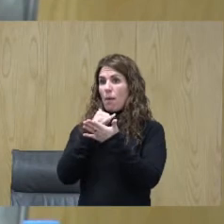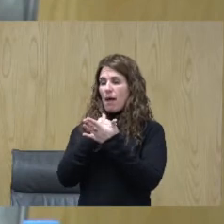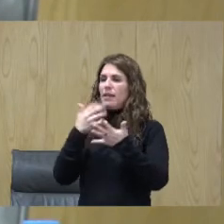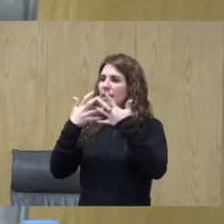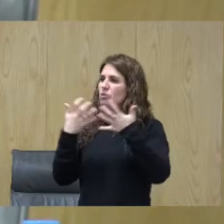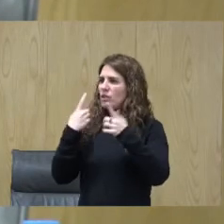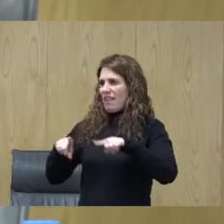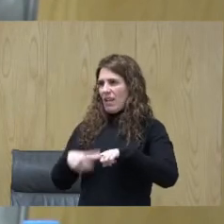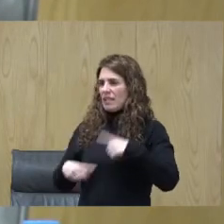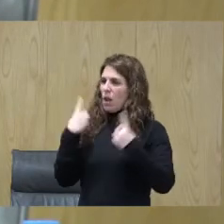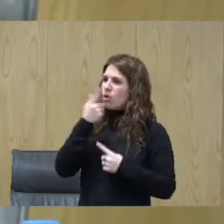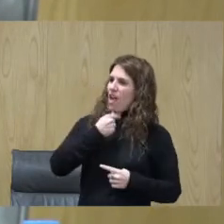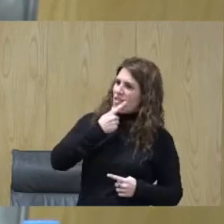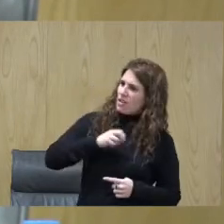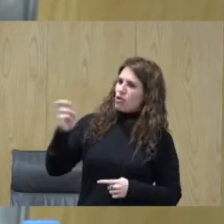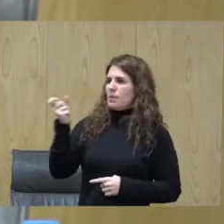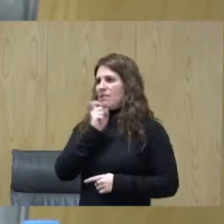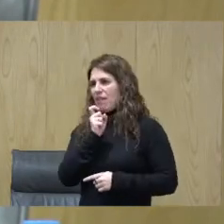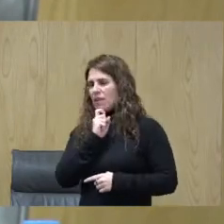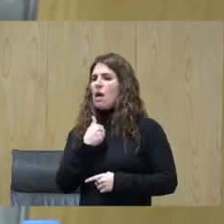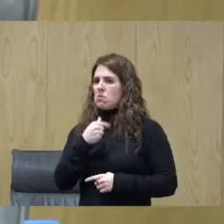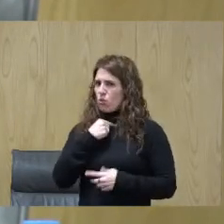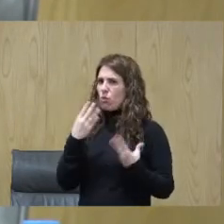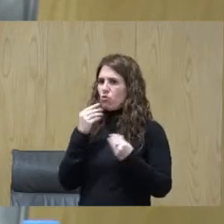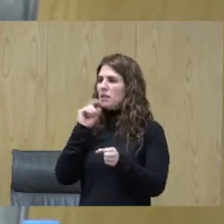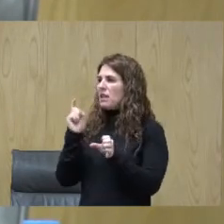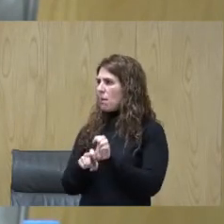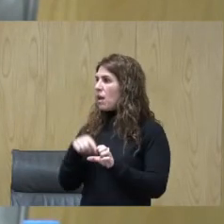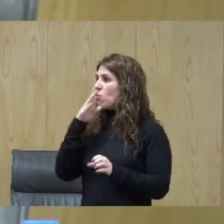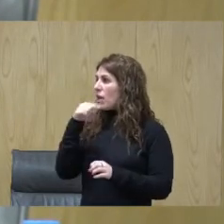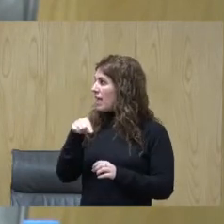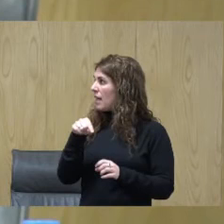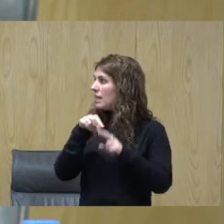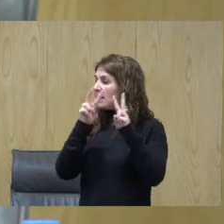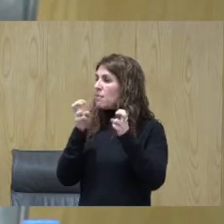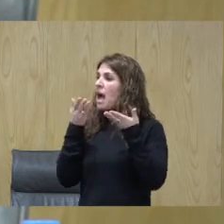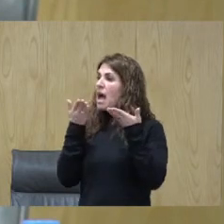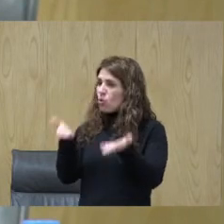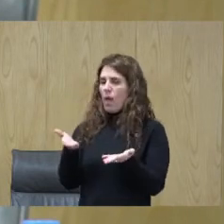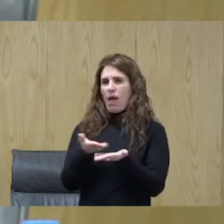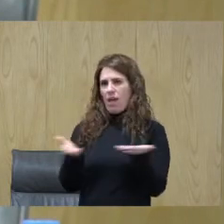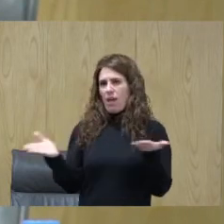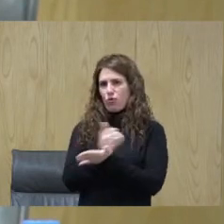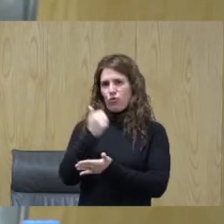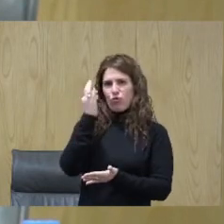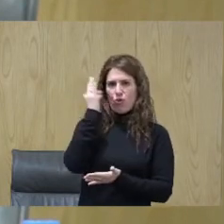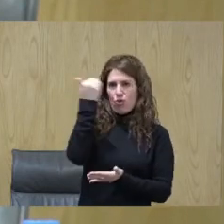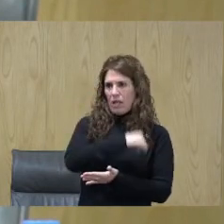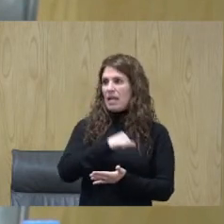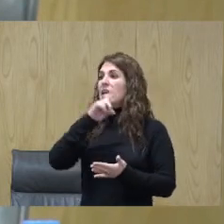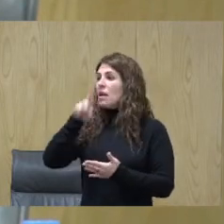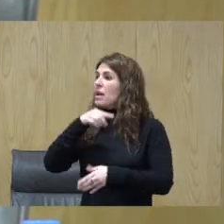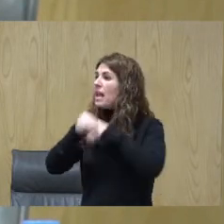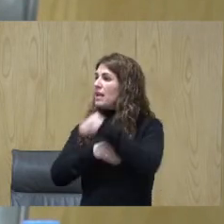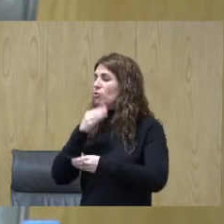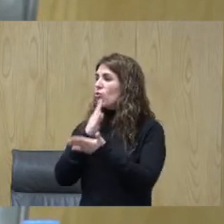más fáciles que otros. Me gustó participar porque eso ayuda a todos y a todas. Y también hice los cursos